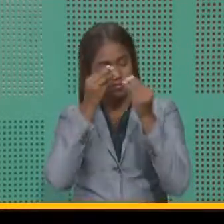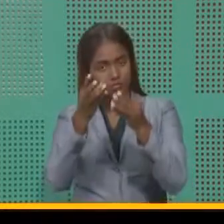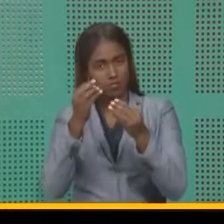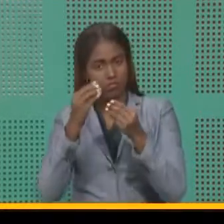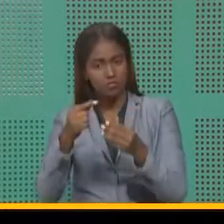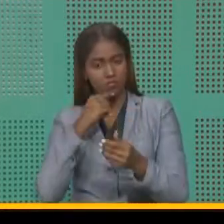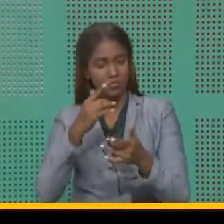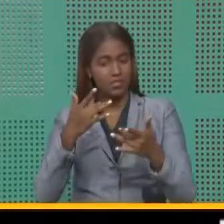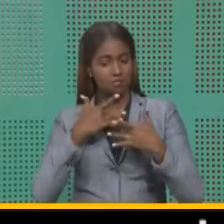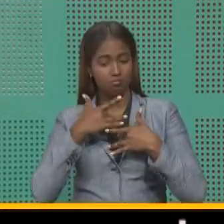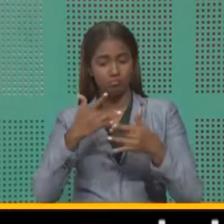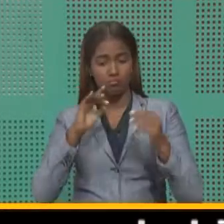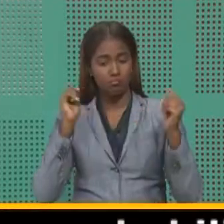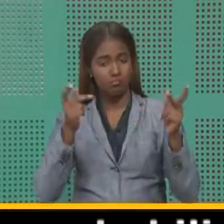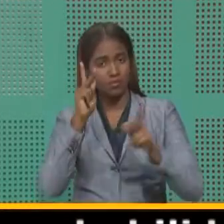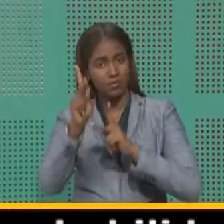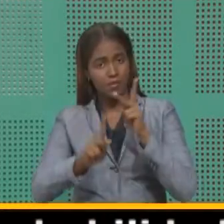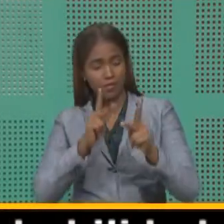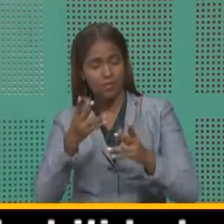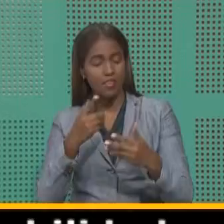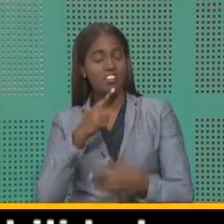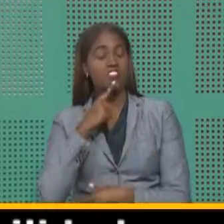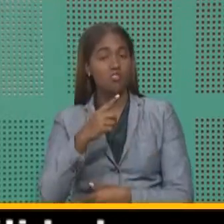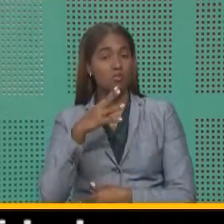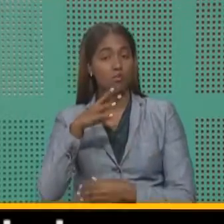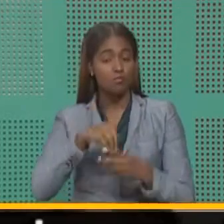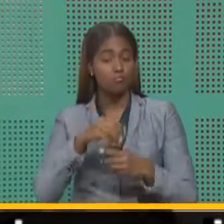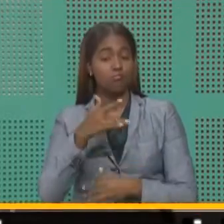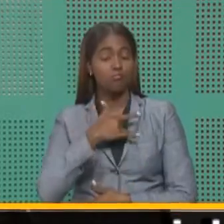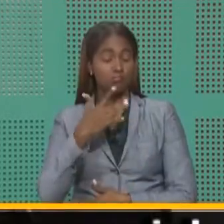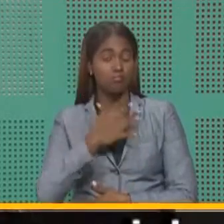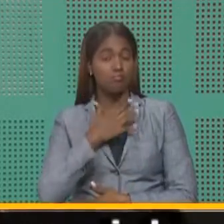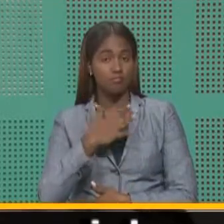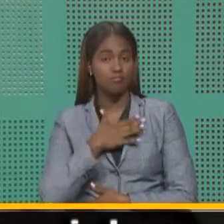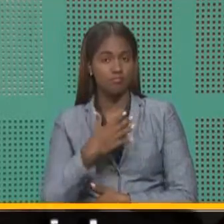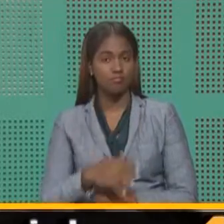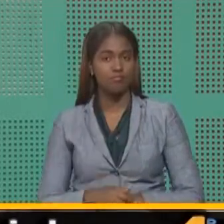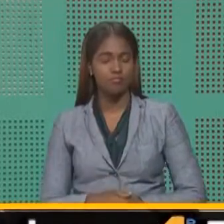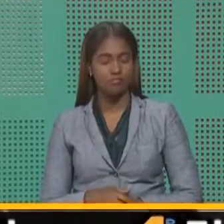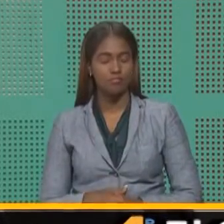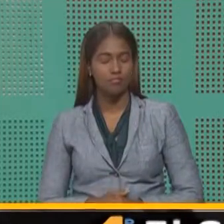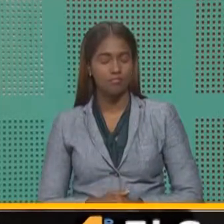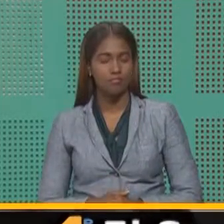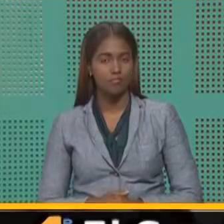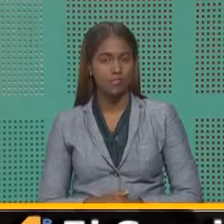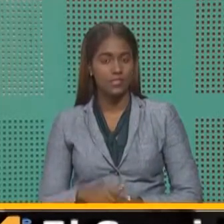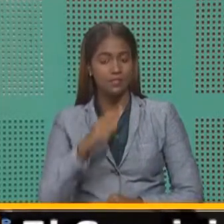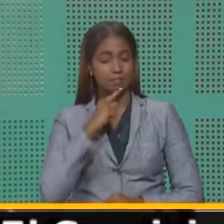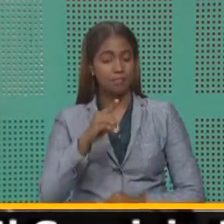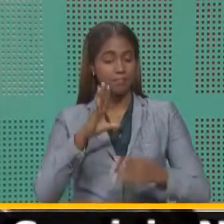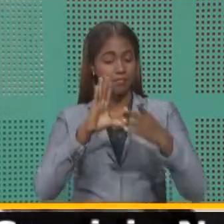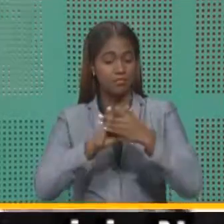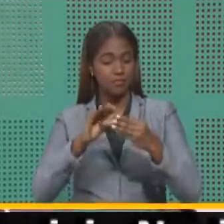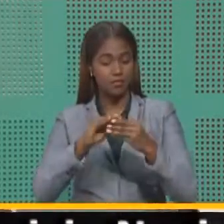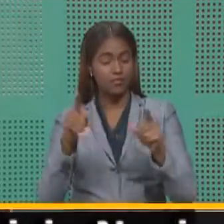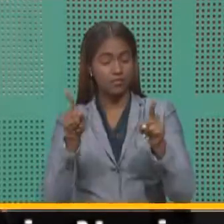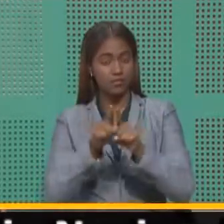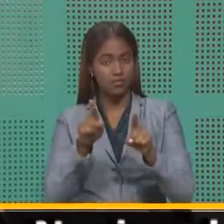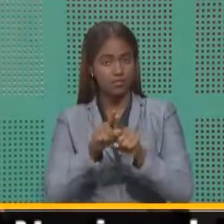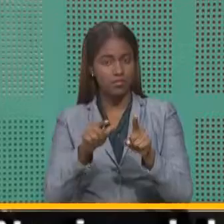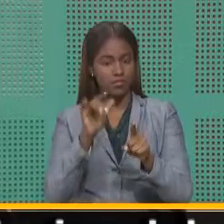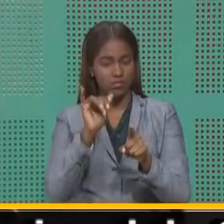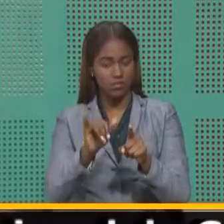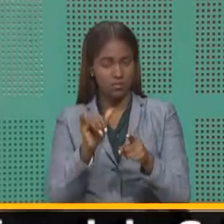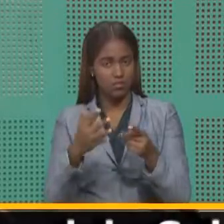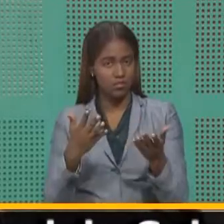en sentido general en sentido general son satisfactorios los jugadores polares bueno pues son una presión también desde